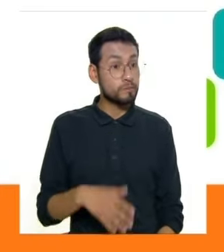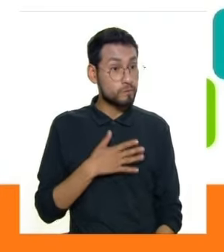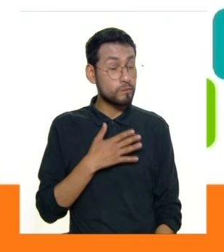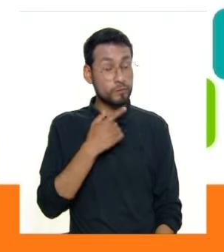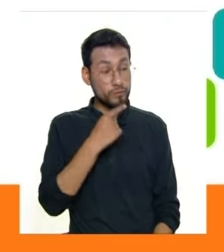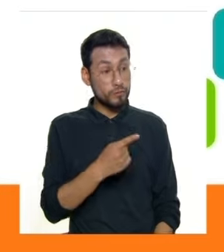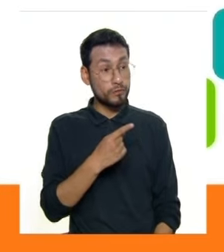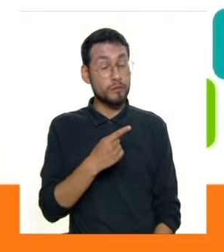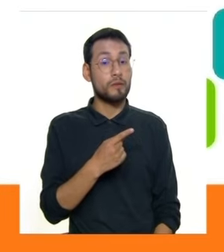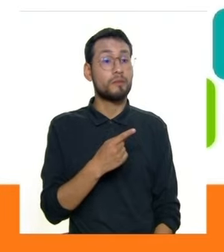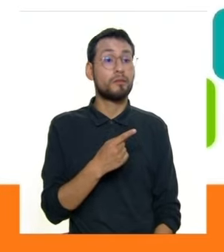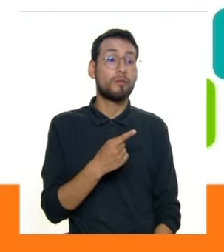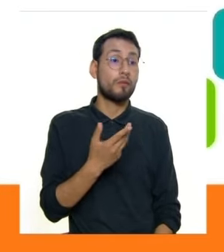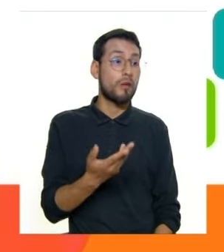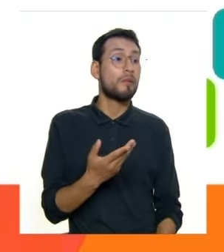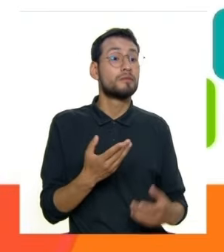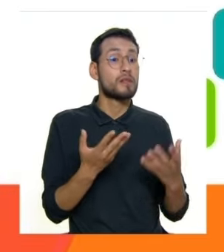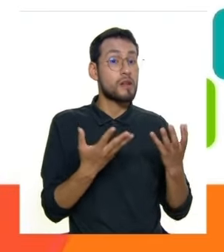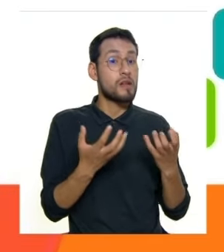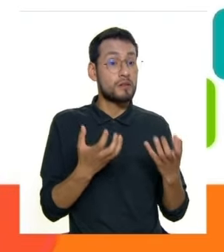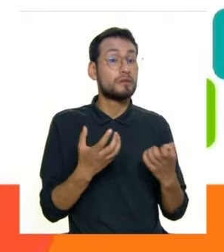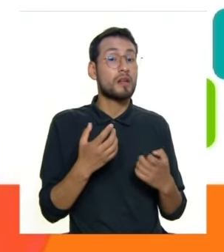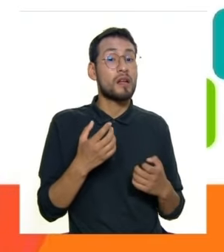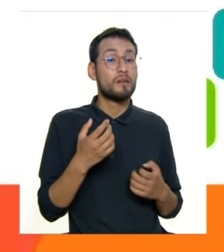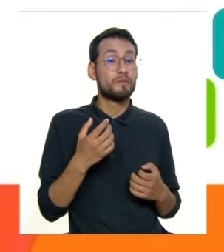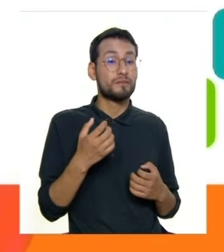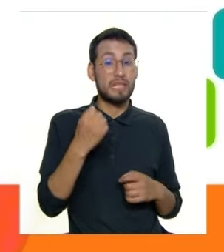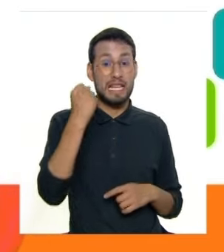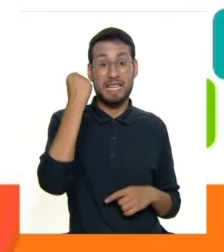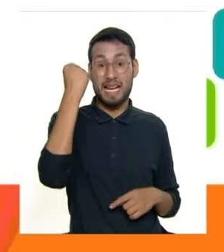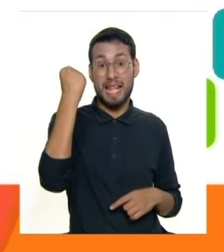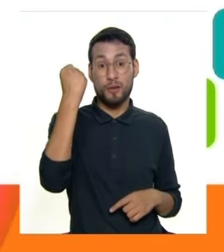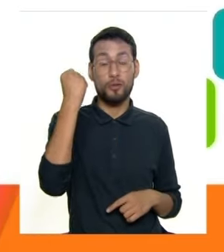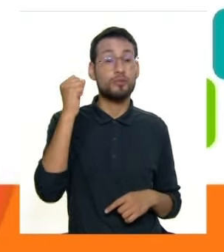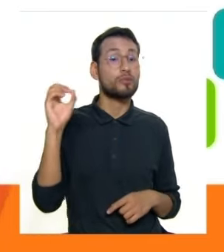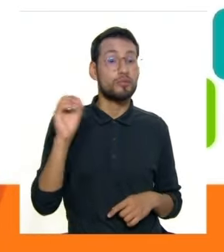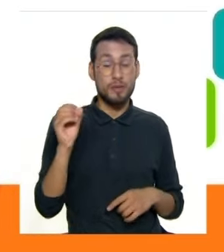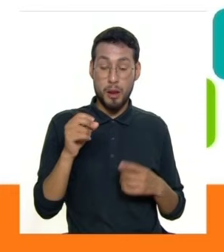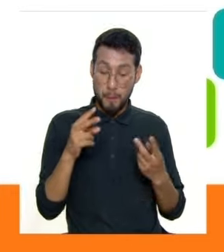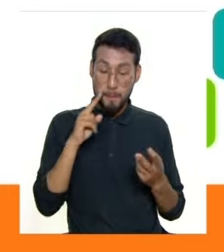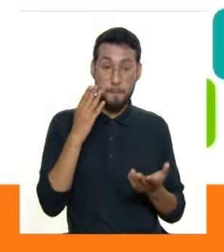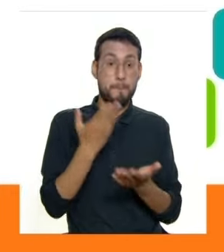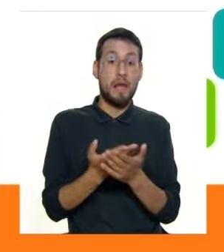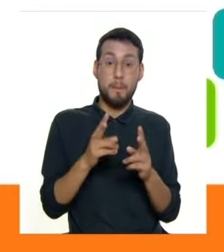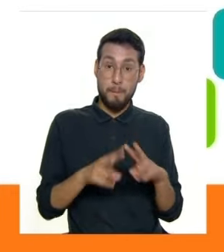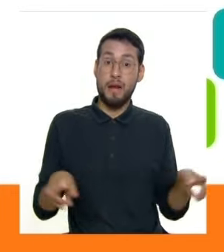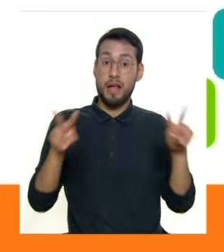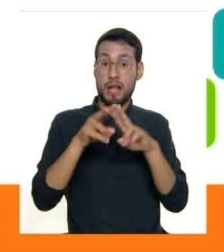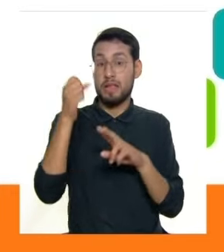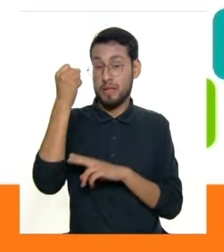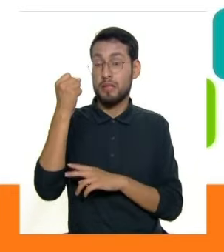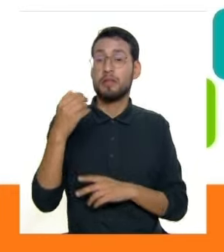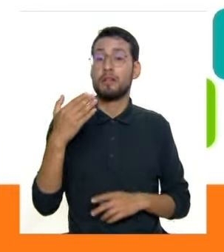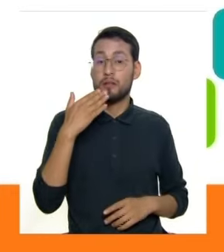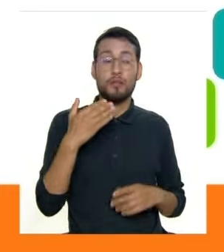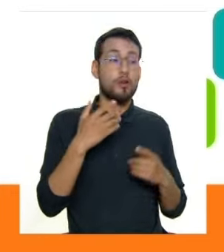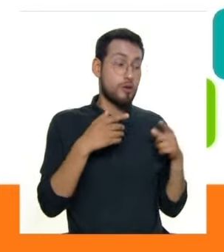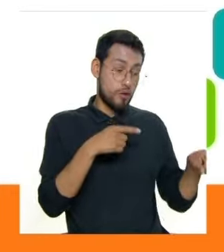digo, cada vez que queremos exigir un derecho o hacerlo valer, sea ante el